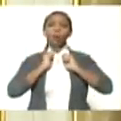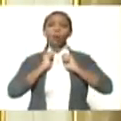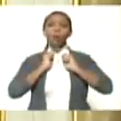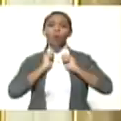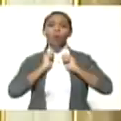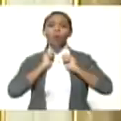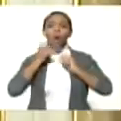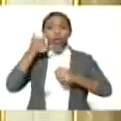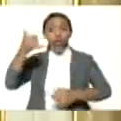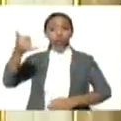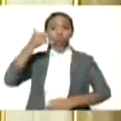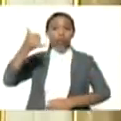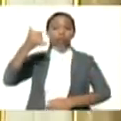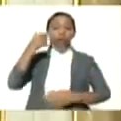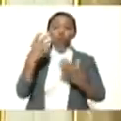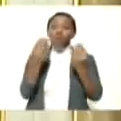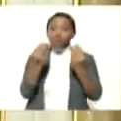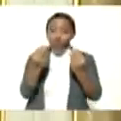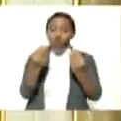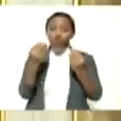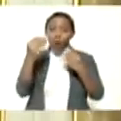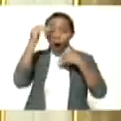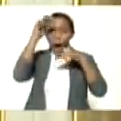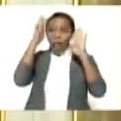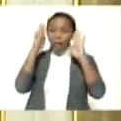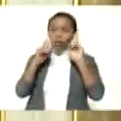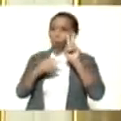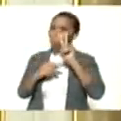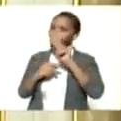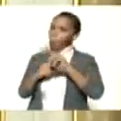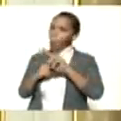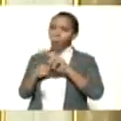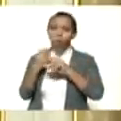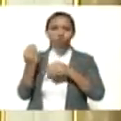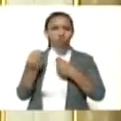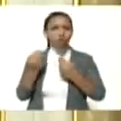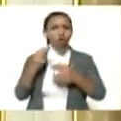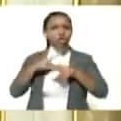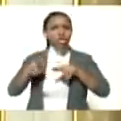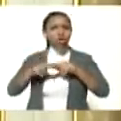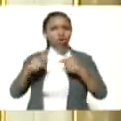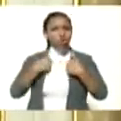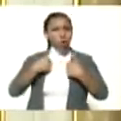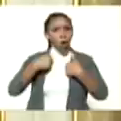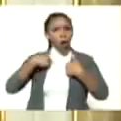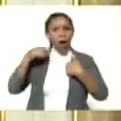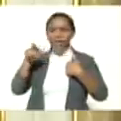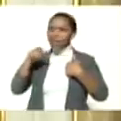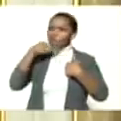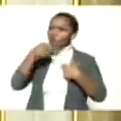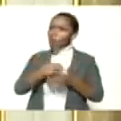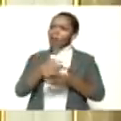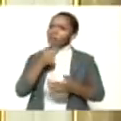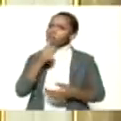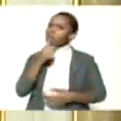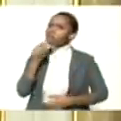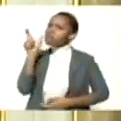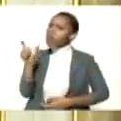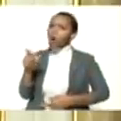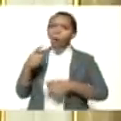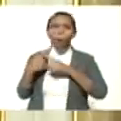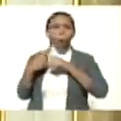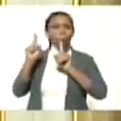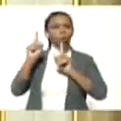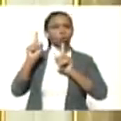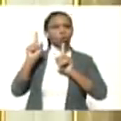Y nos llamaba mucho la atención como niño ese nombre, Aristóbulo, que parecía de otro